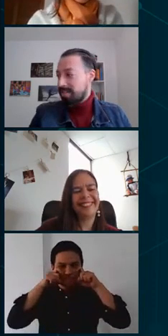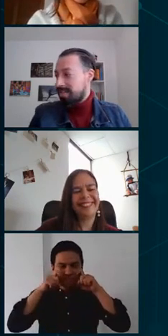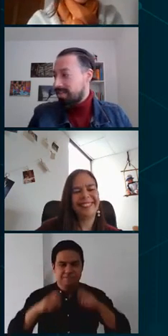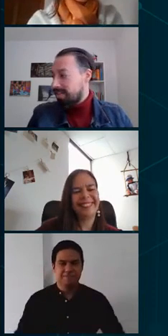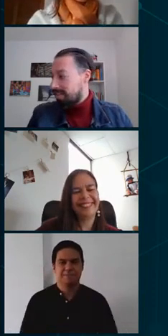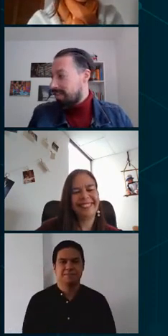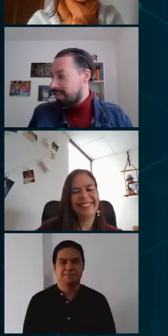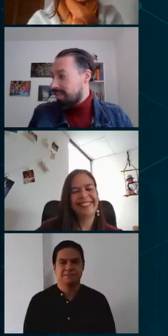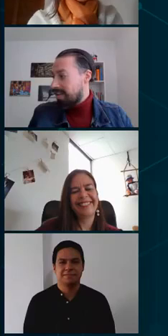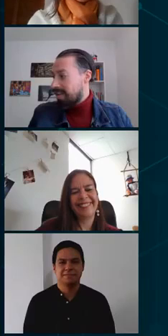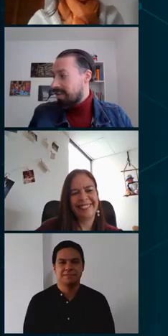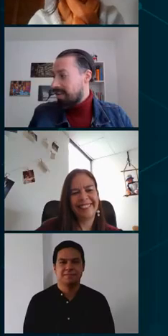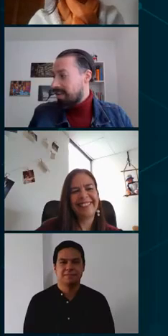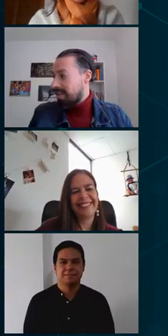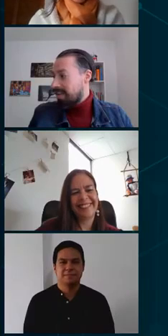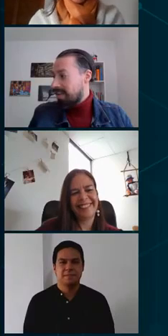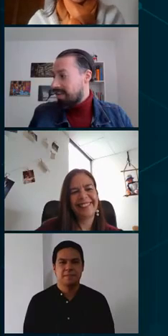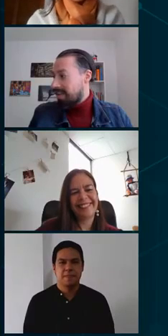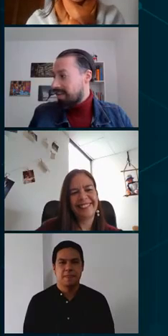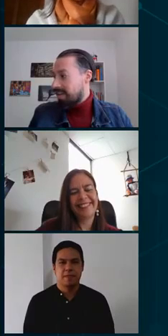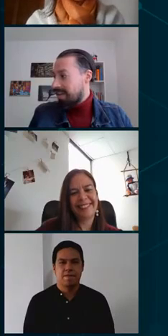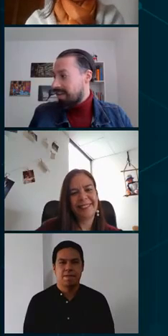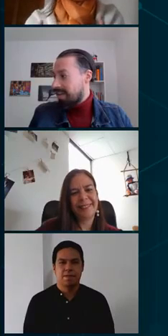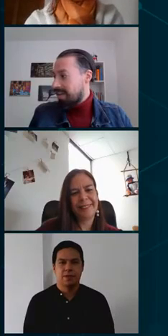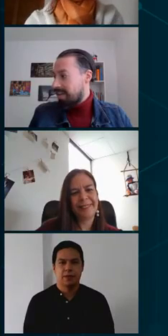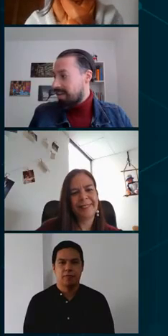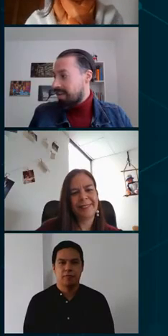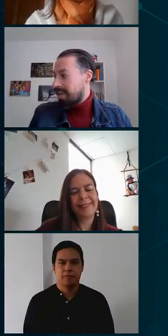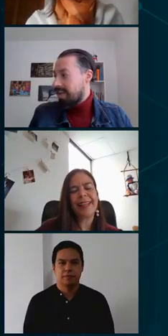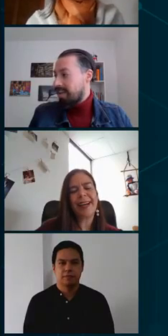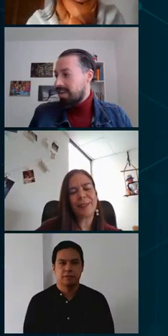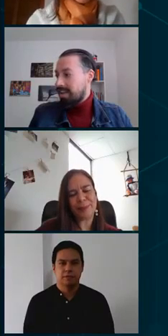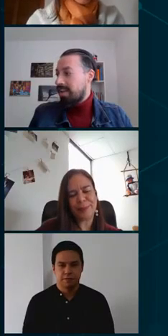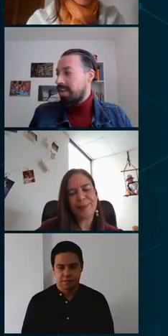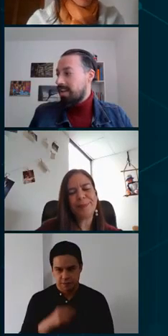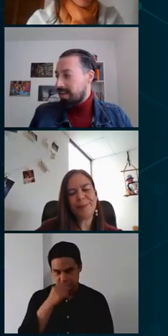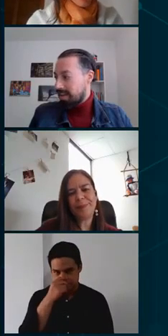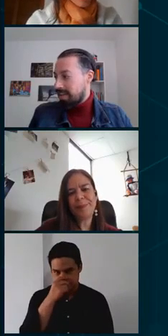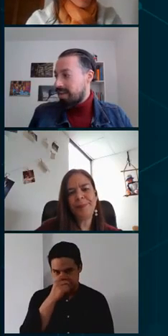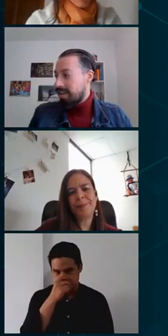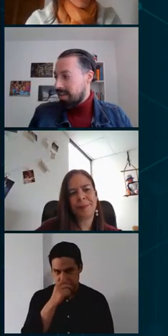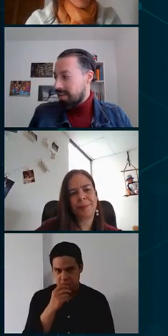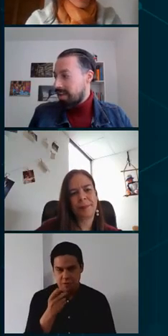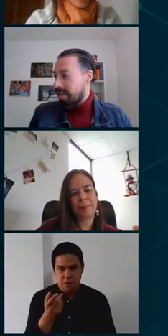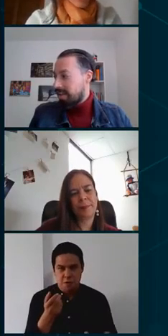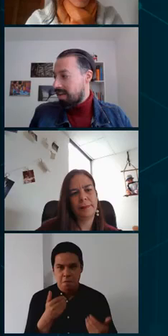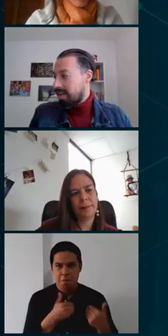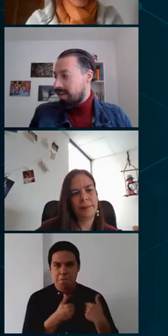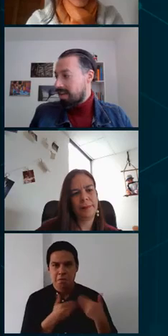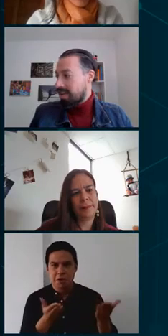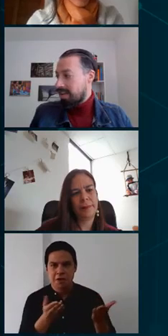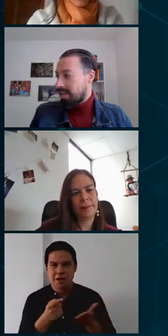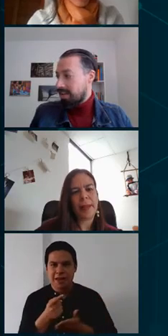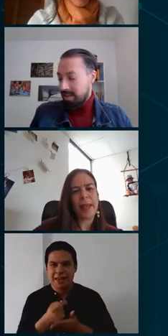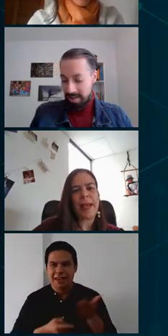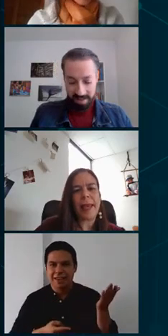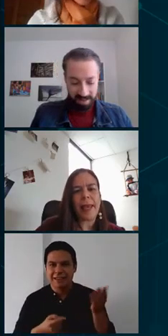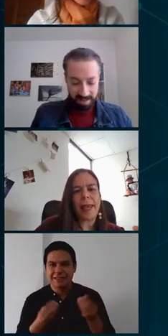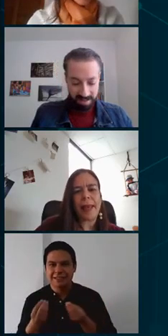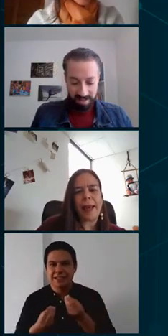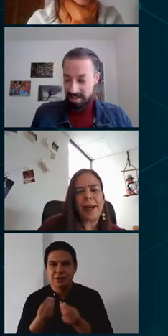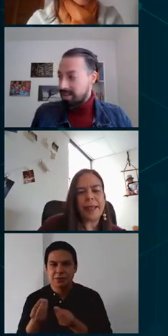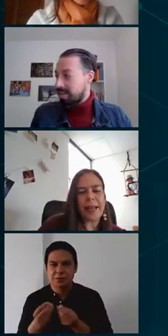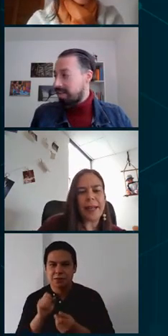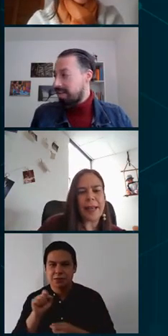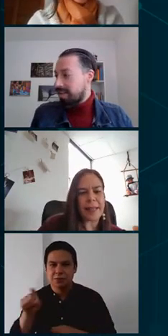Me encanta. Eso es lo que, pues, entre más específico, mejor. ¿Cómo vamos a apuntar ese cazapichurrias,